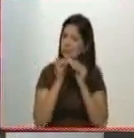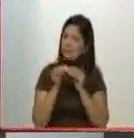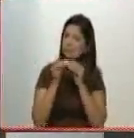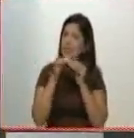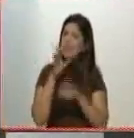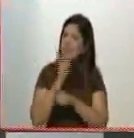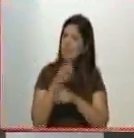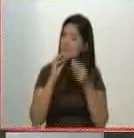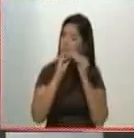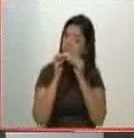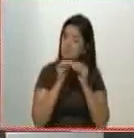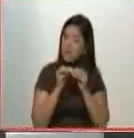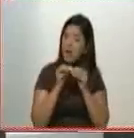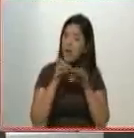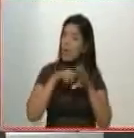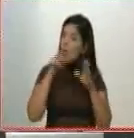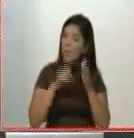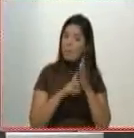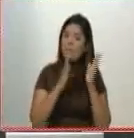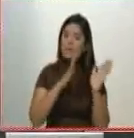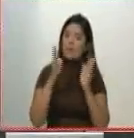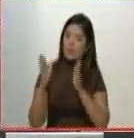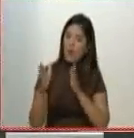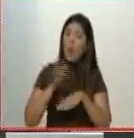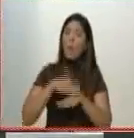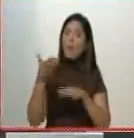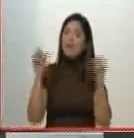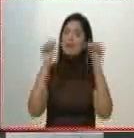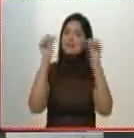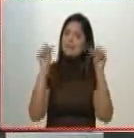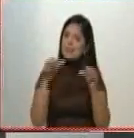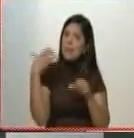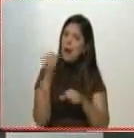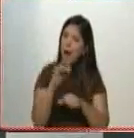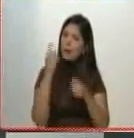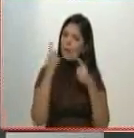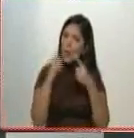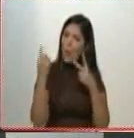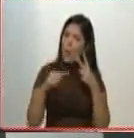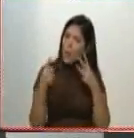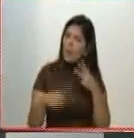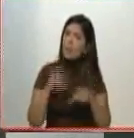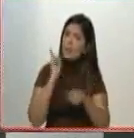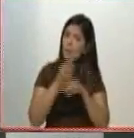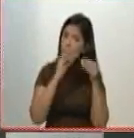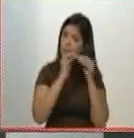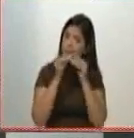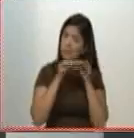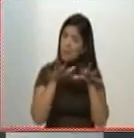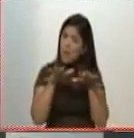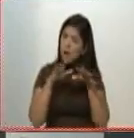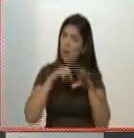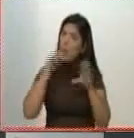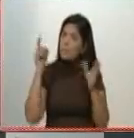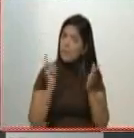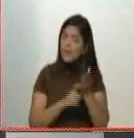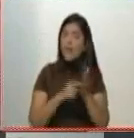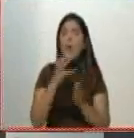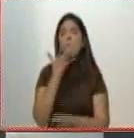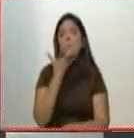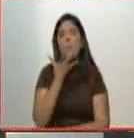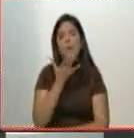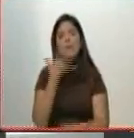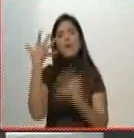que perfeccionar en todas sus partes, porque el sistema tiene componentes y hay que perfeccionar su funcionamiento. El componente, por ejemplo, de